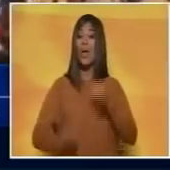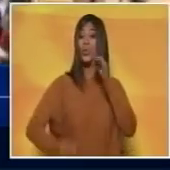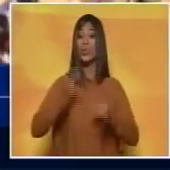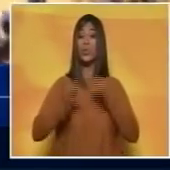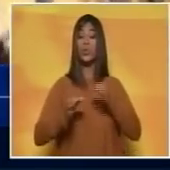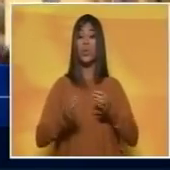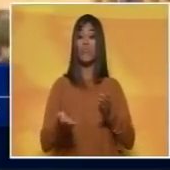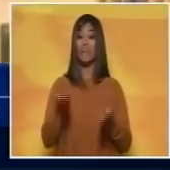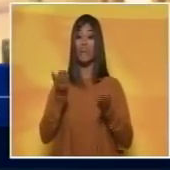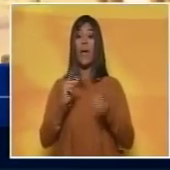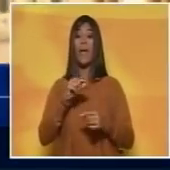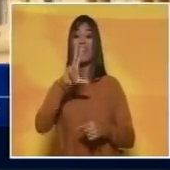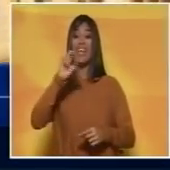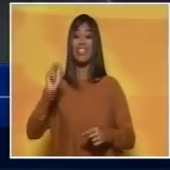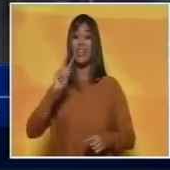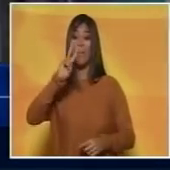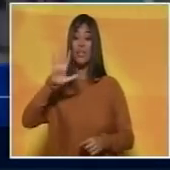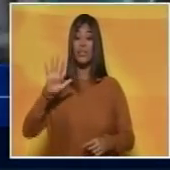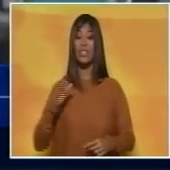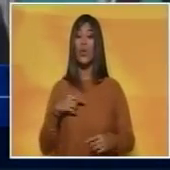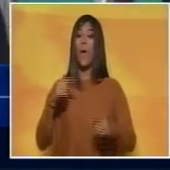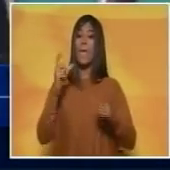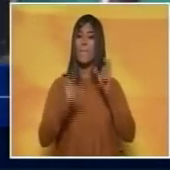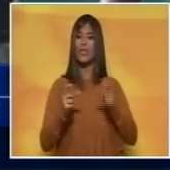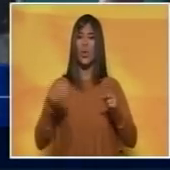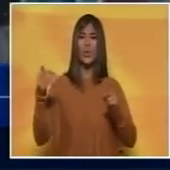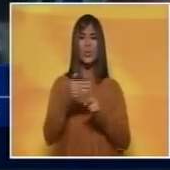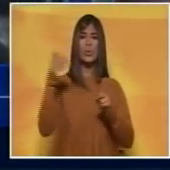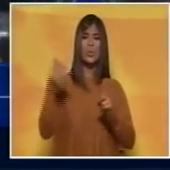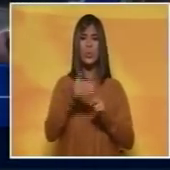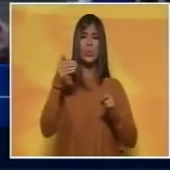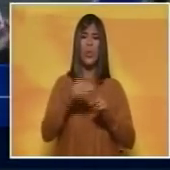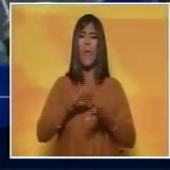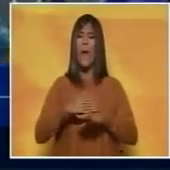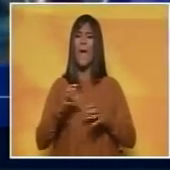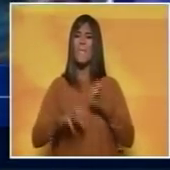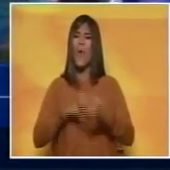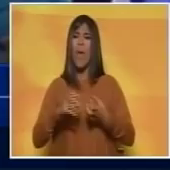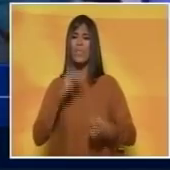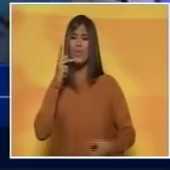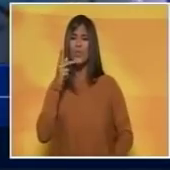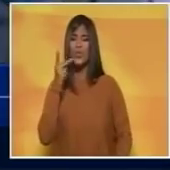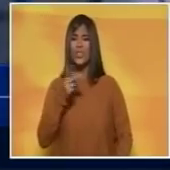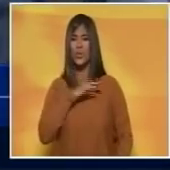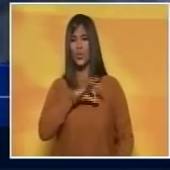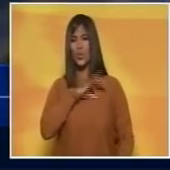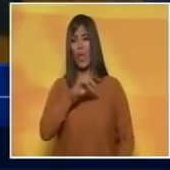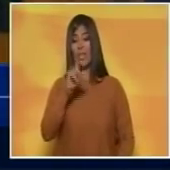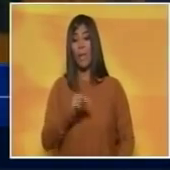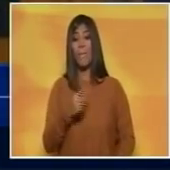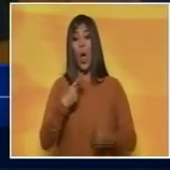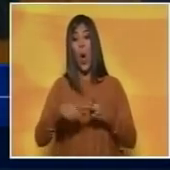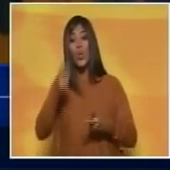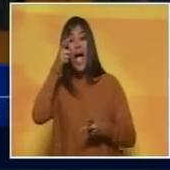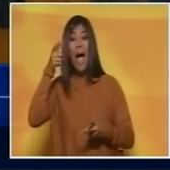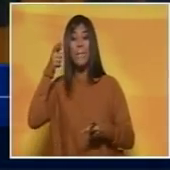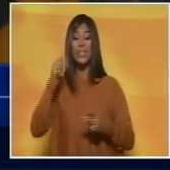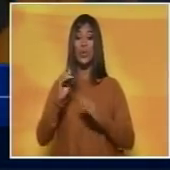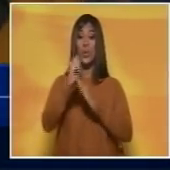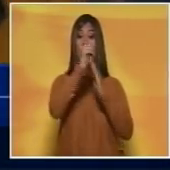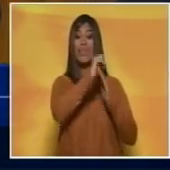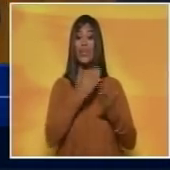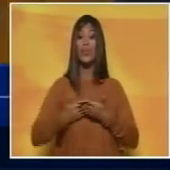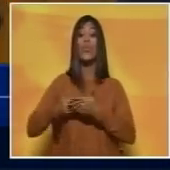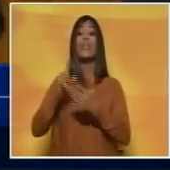las 325 víctimas durante el conflicto sociopolítico. Entre los liberados también se encuentran dirigentes campesinos y líderes